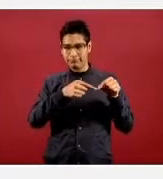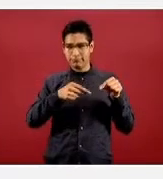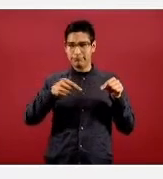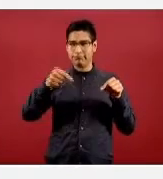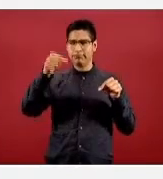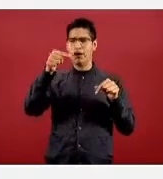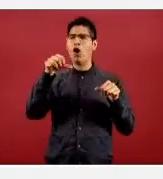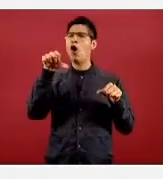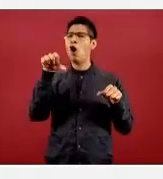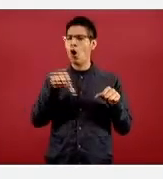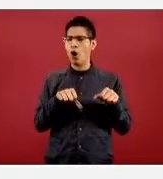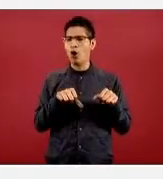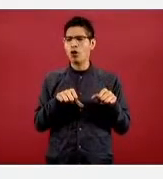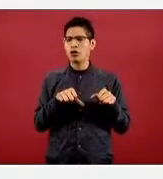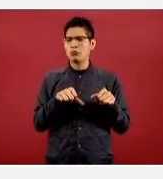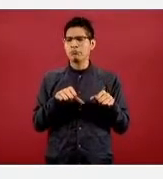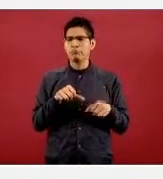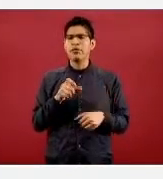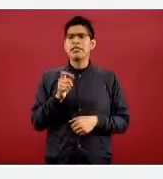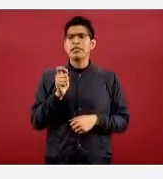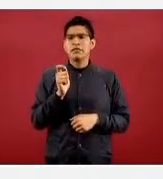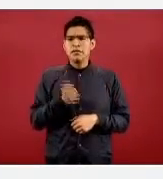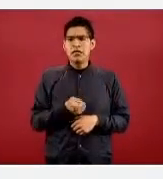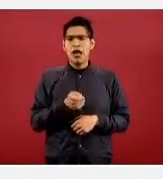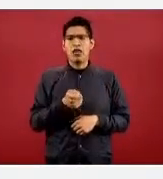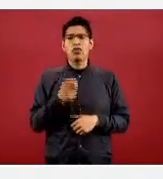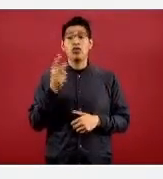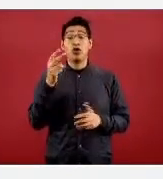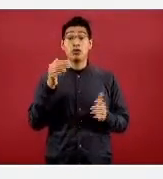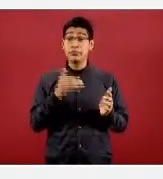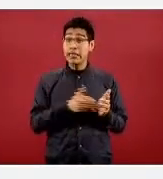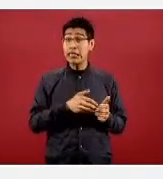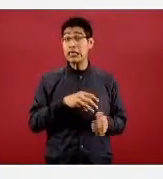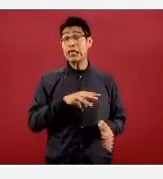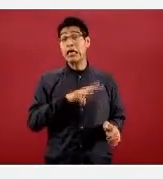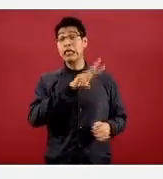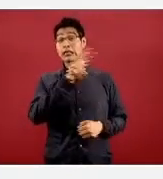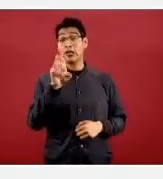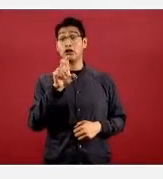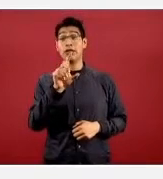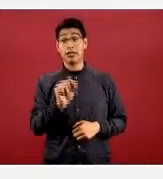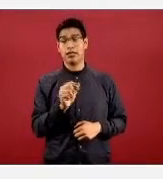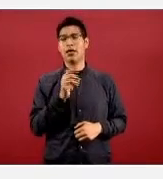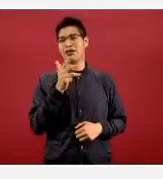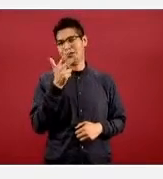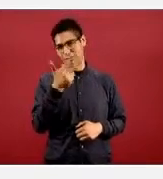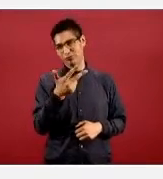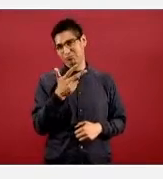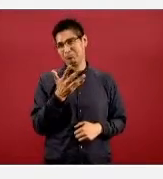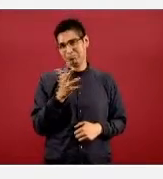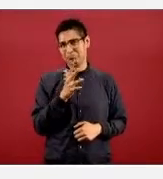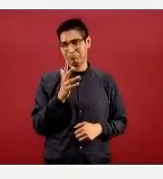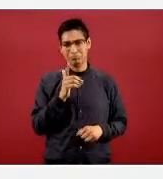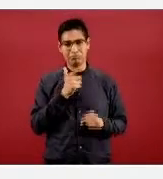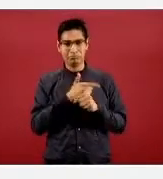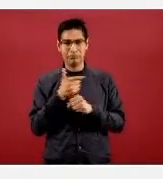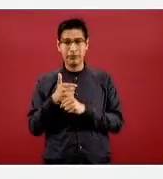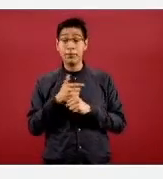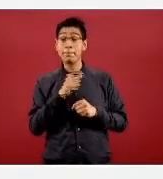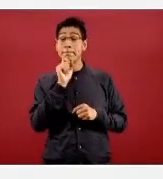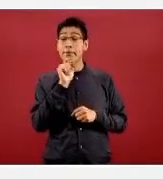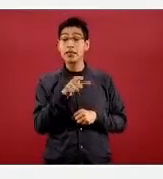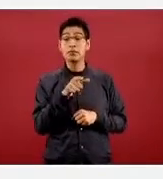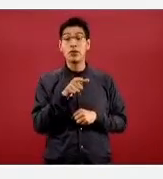de hoy con 1,378 vuelve nuevamente a sumar la curva de acumulados y podemos ver un poco la relación que